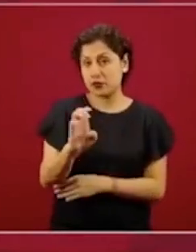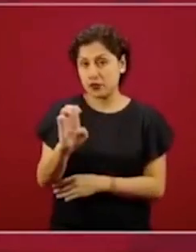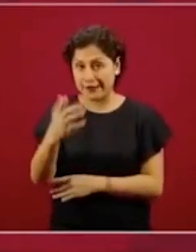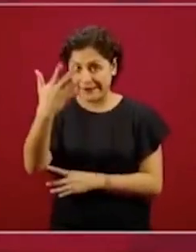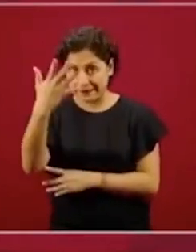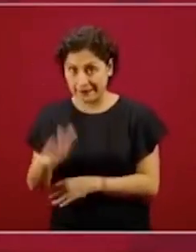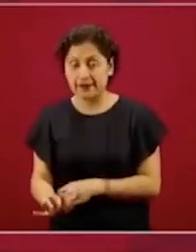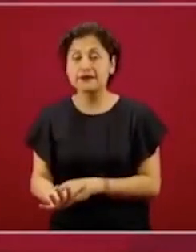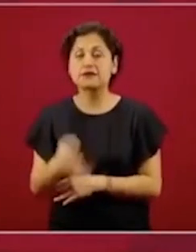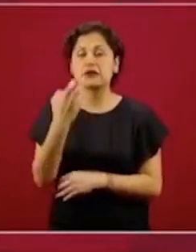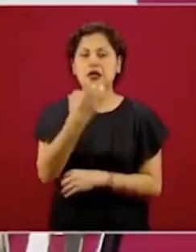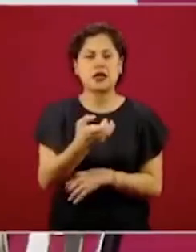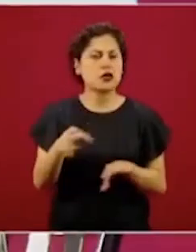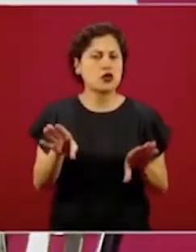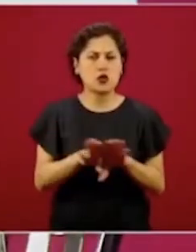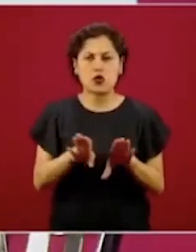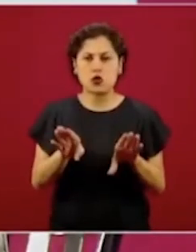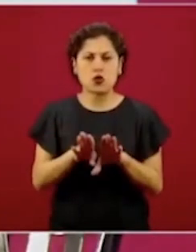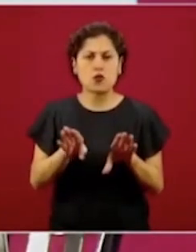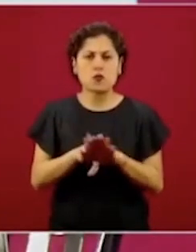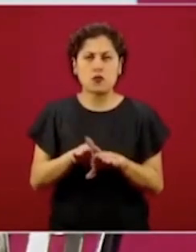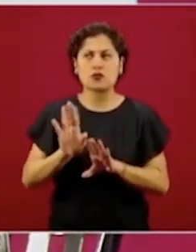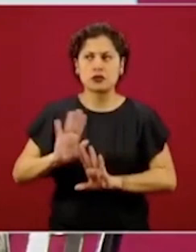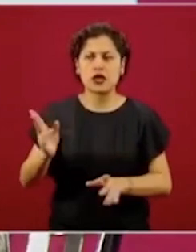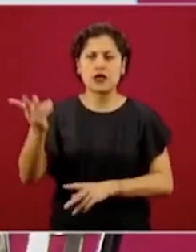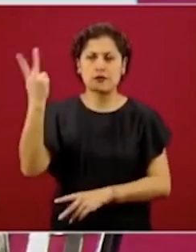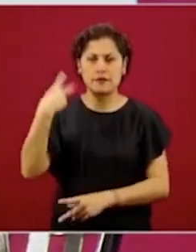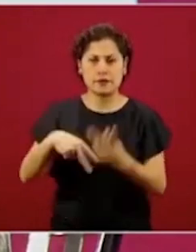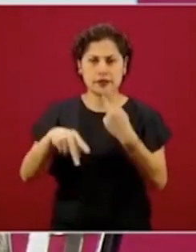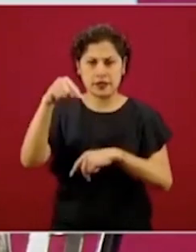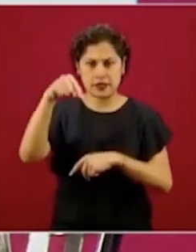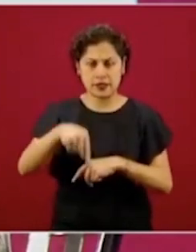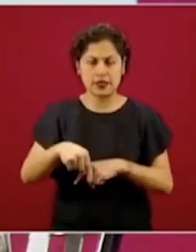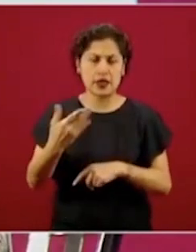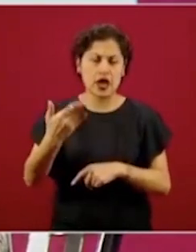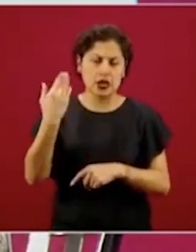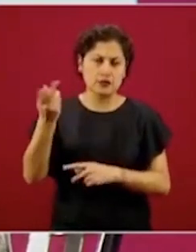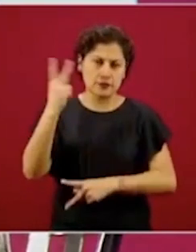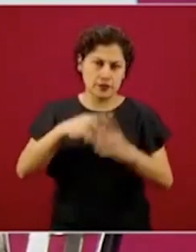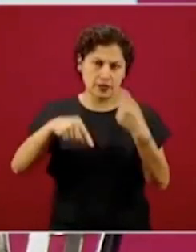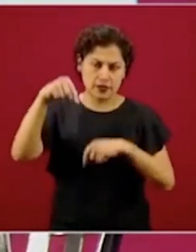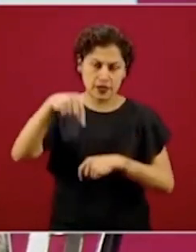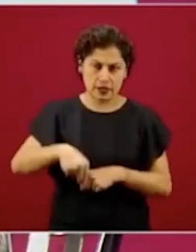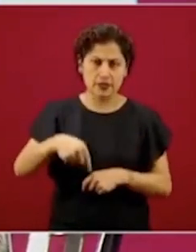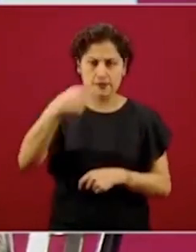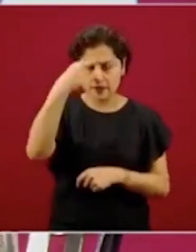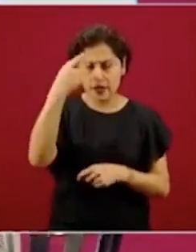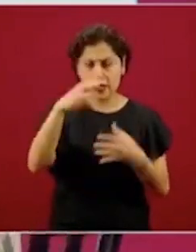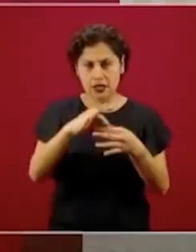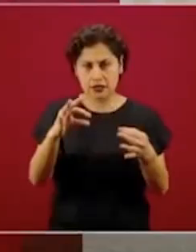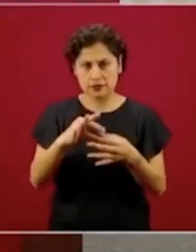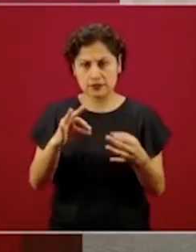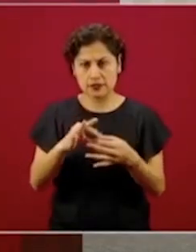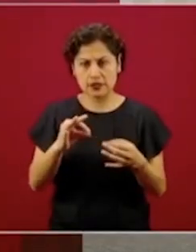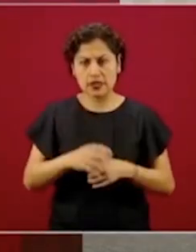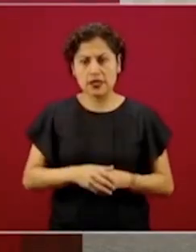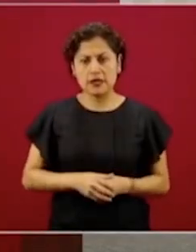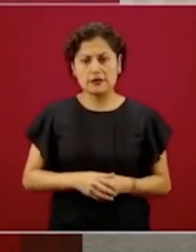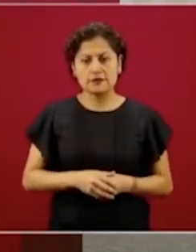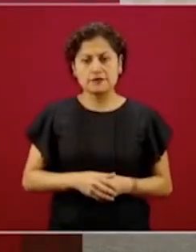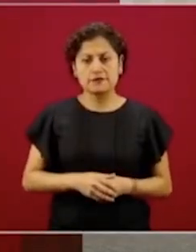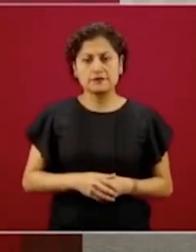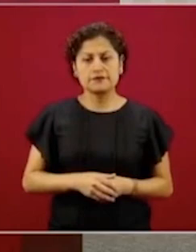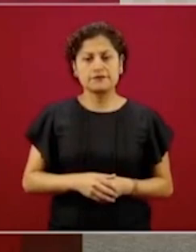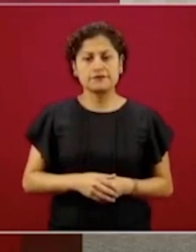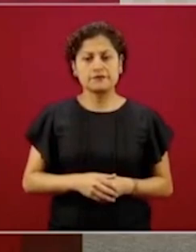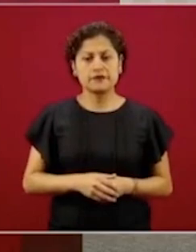están, ya nos los presentó aquí Alberto Ortiz, director del Instituto Fonacot, y habrá que sumar